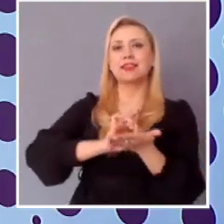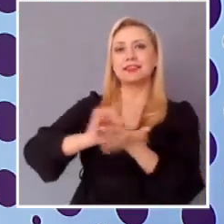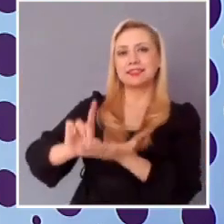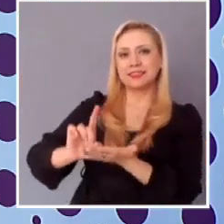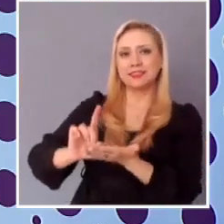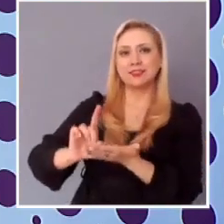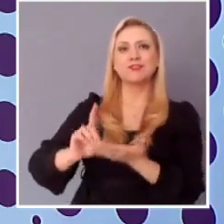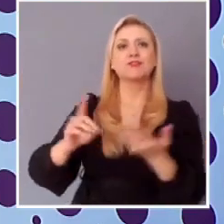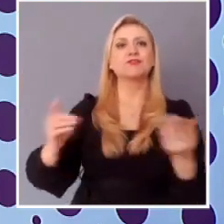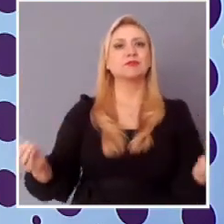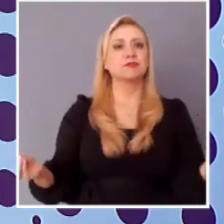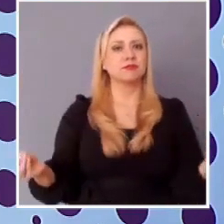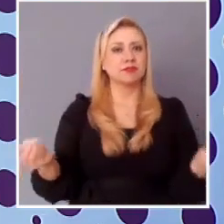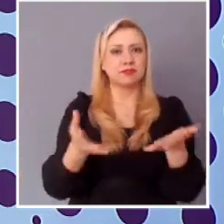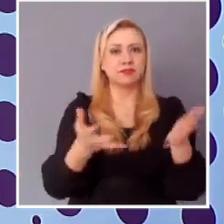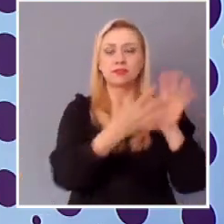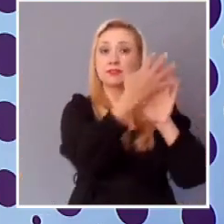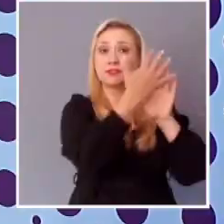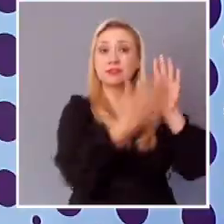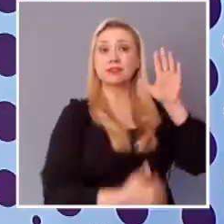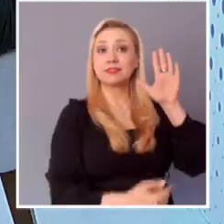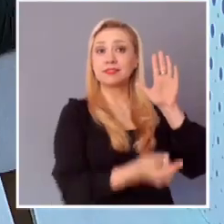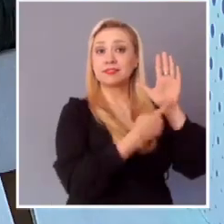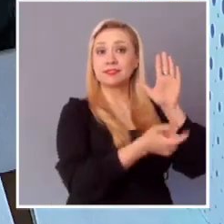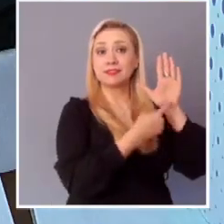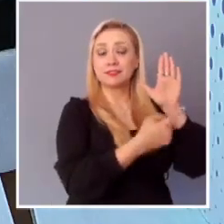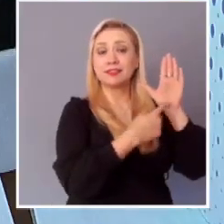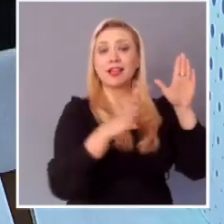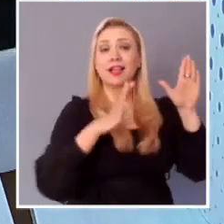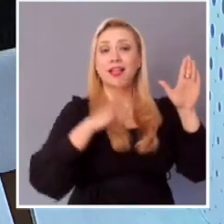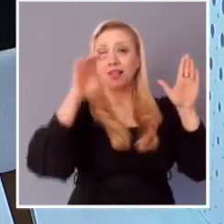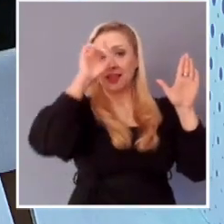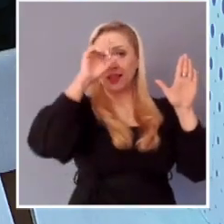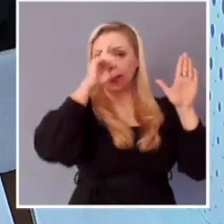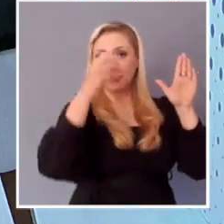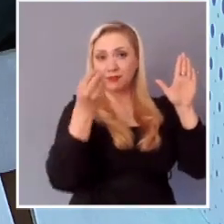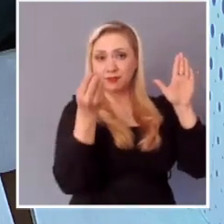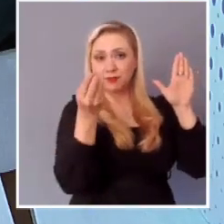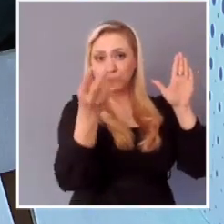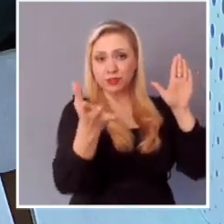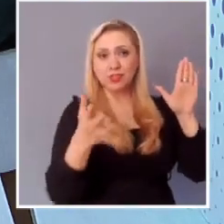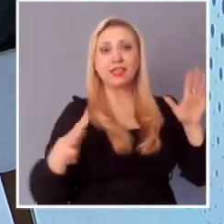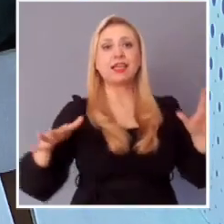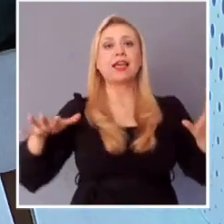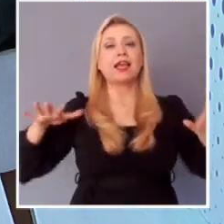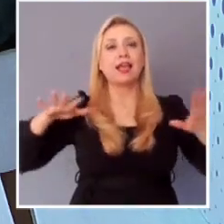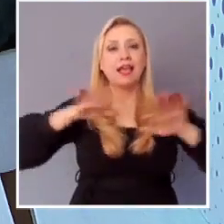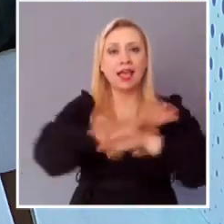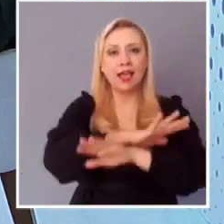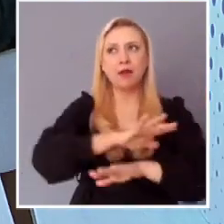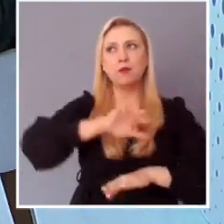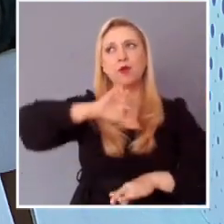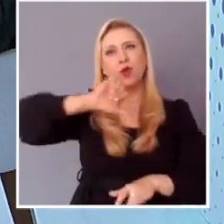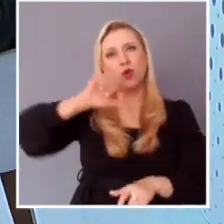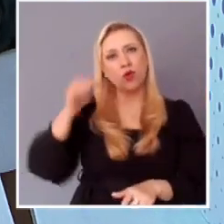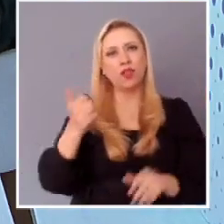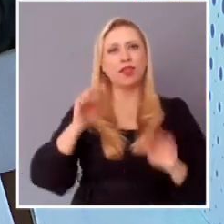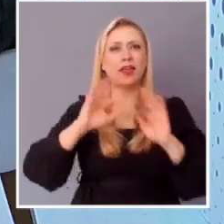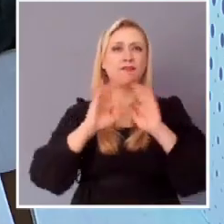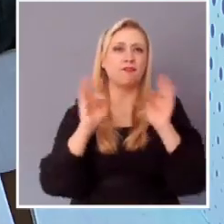marca pautas justamente para transformar los servicios a otros de tipo